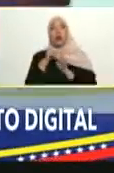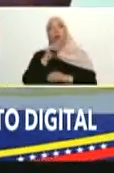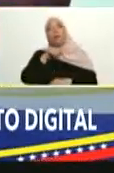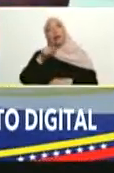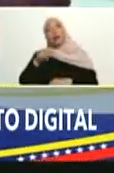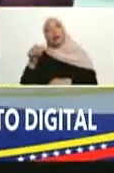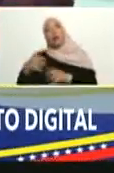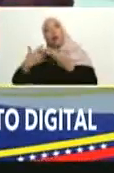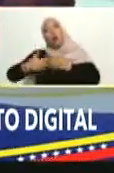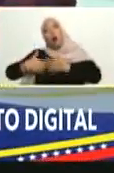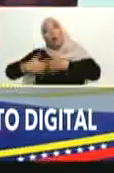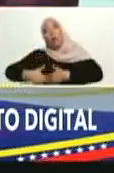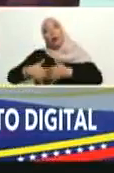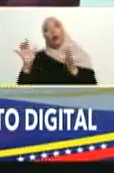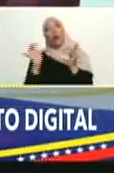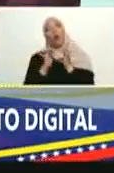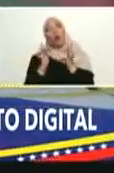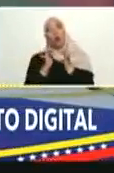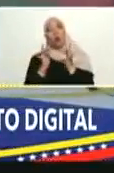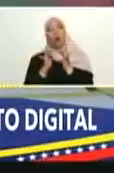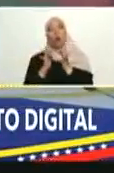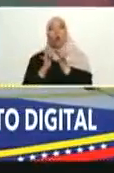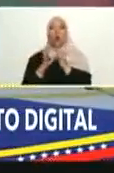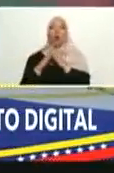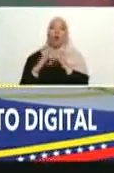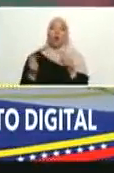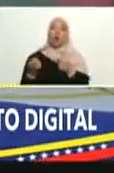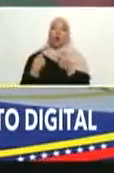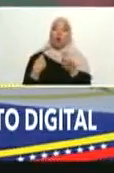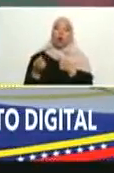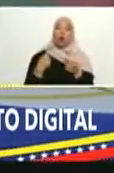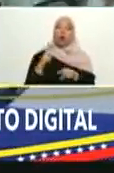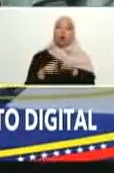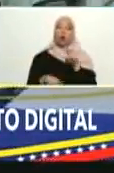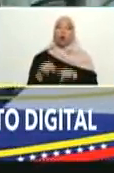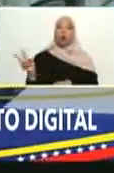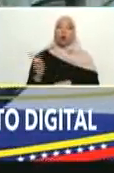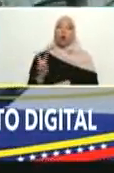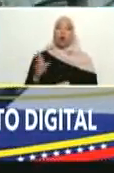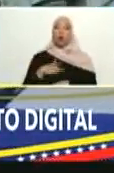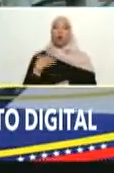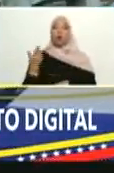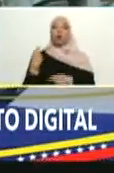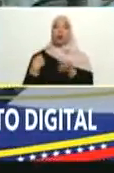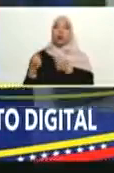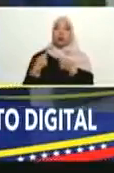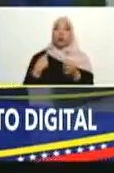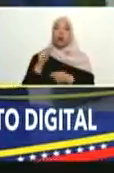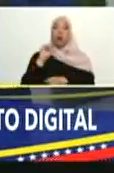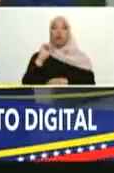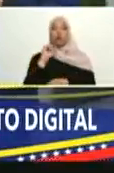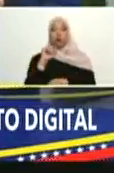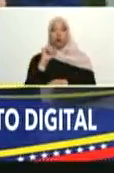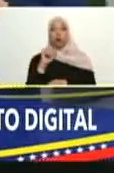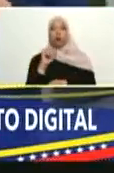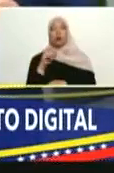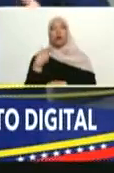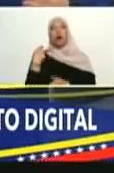56.500 emprendedores para que vean todos los productos que tiene el banco, se puedan vincular mediante el punto de venta,